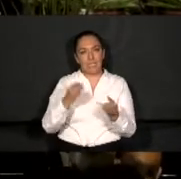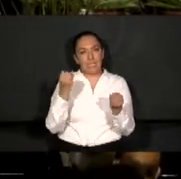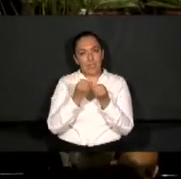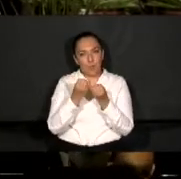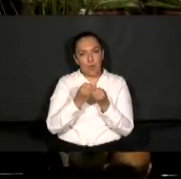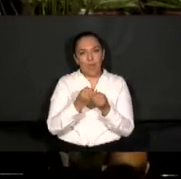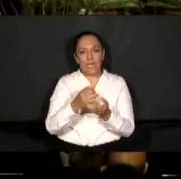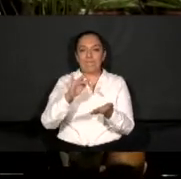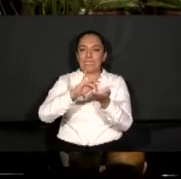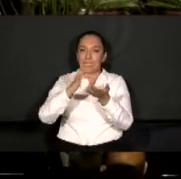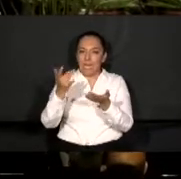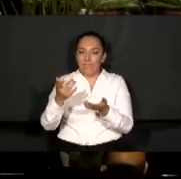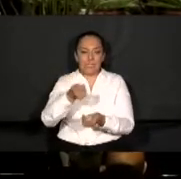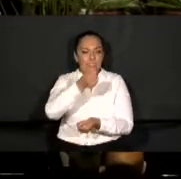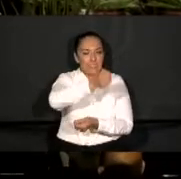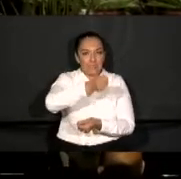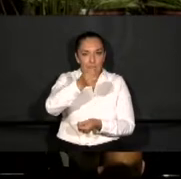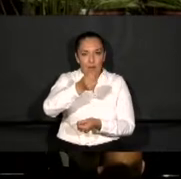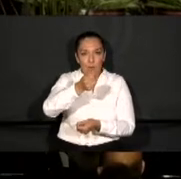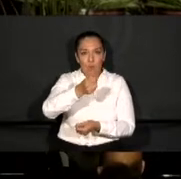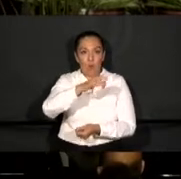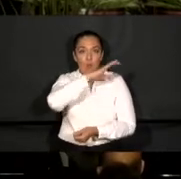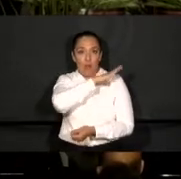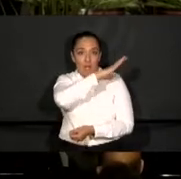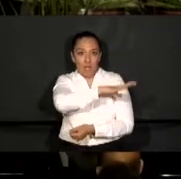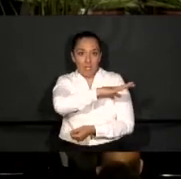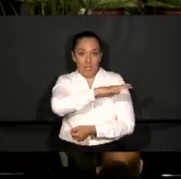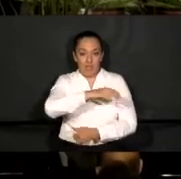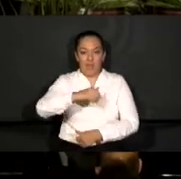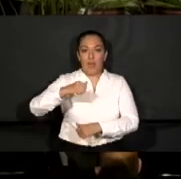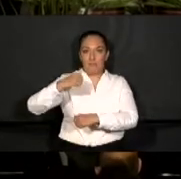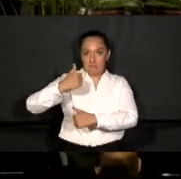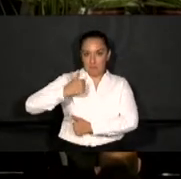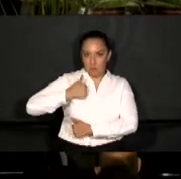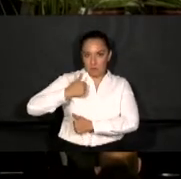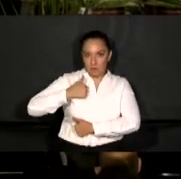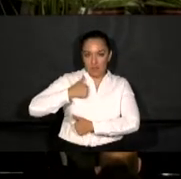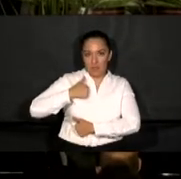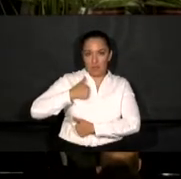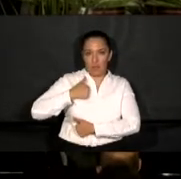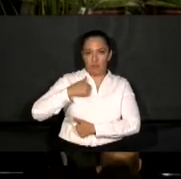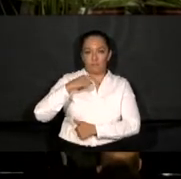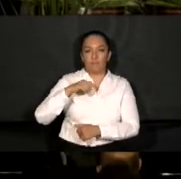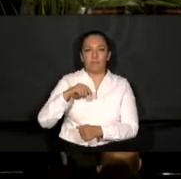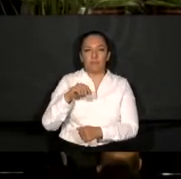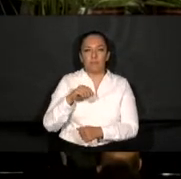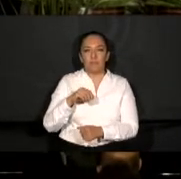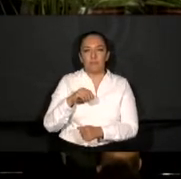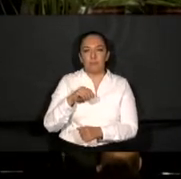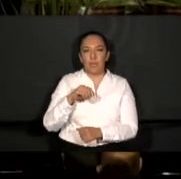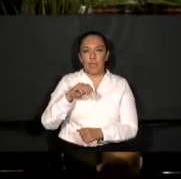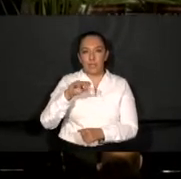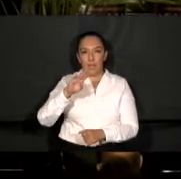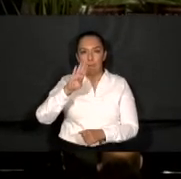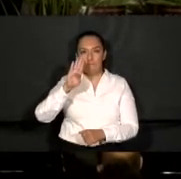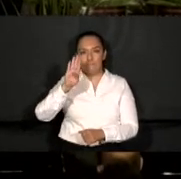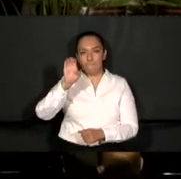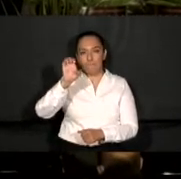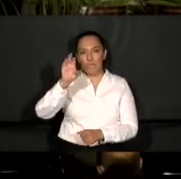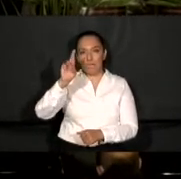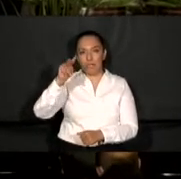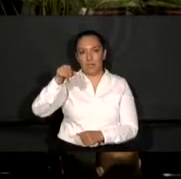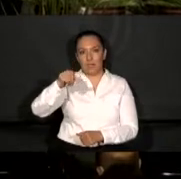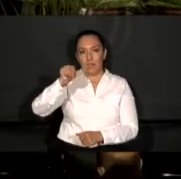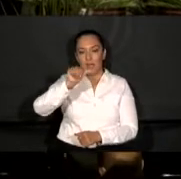y saludar al general de brigada del Estado Mayor, Federico Solórzano Barragán, comandante de la Quinta